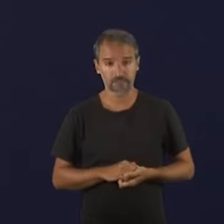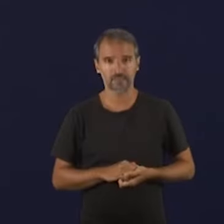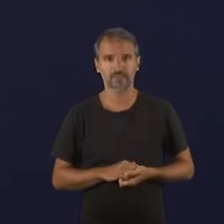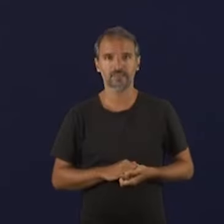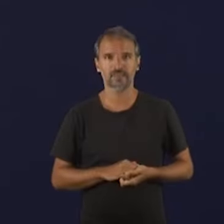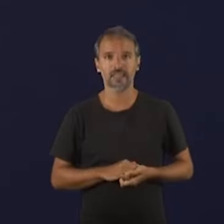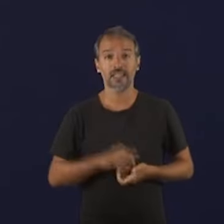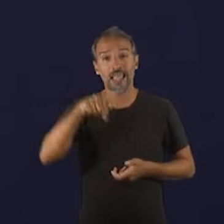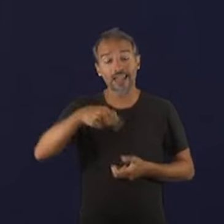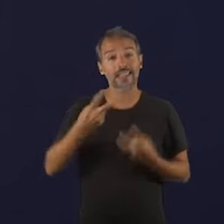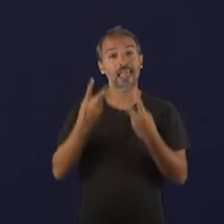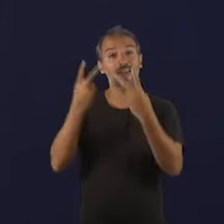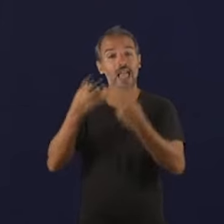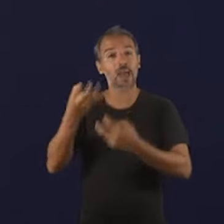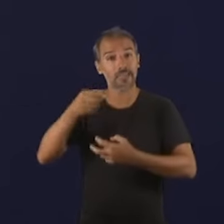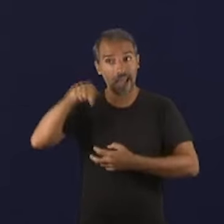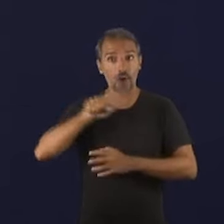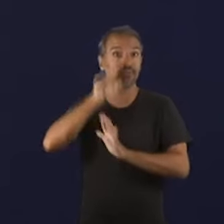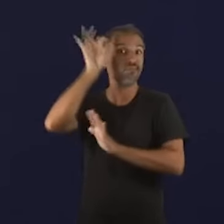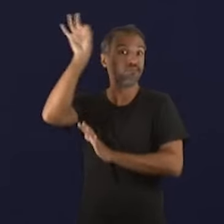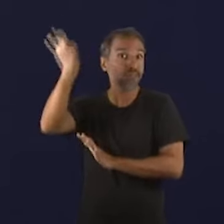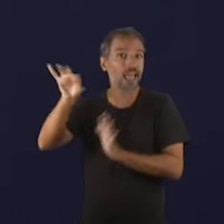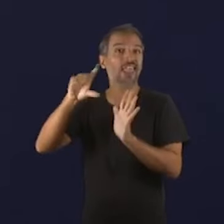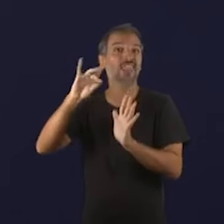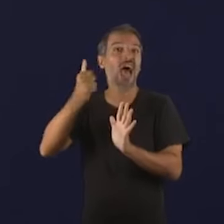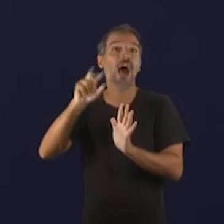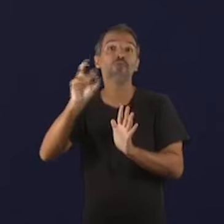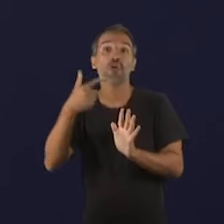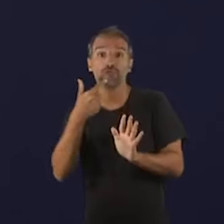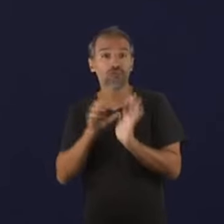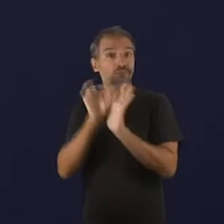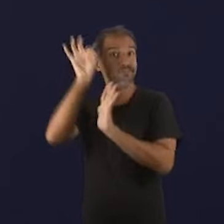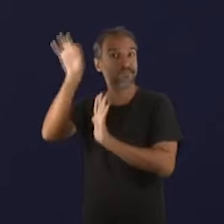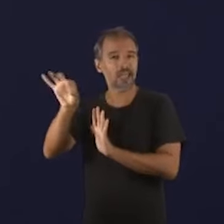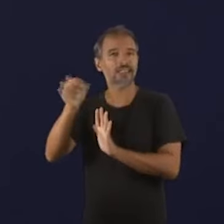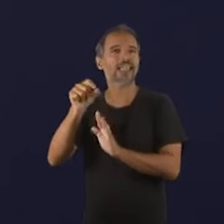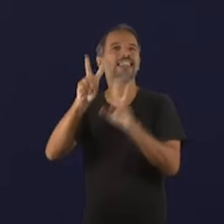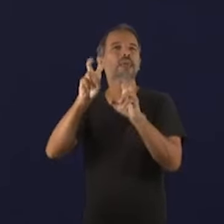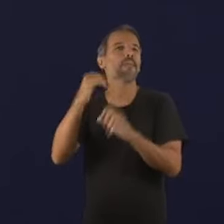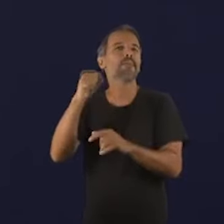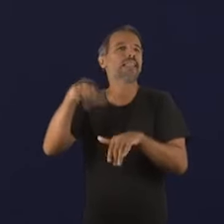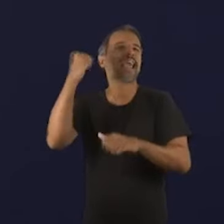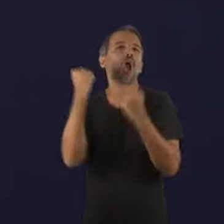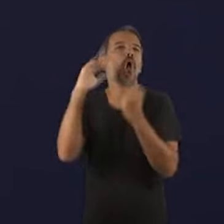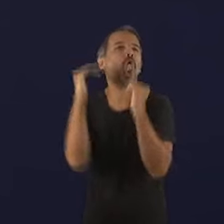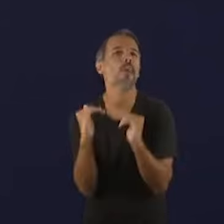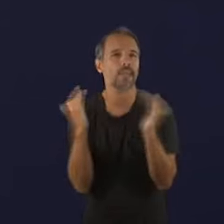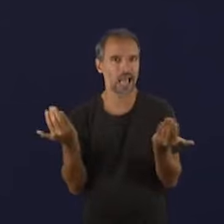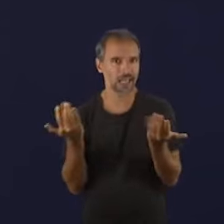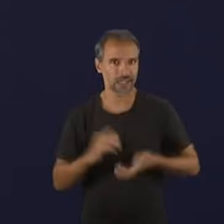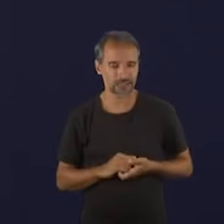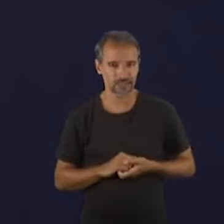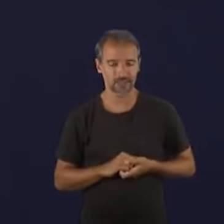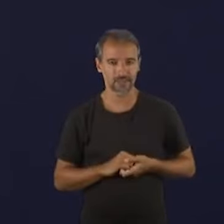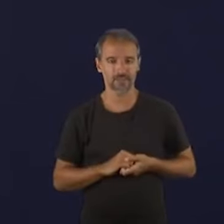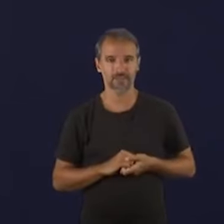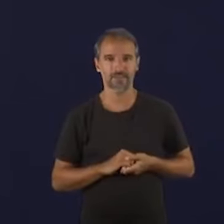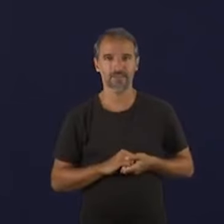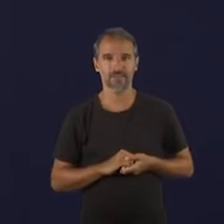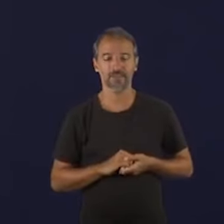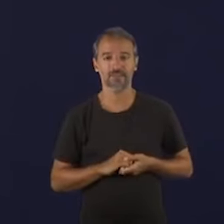en este viaje en particular a davos era la opción más económica y mientras que